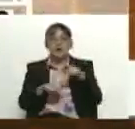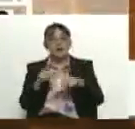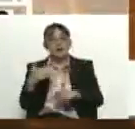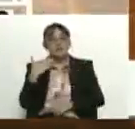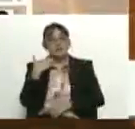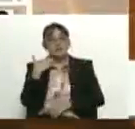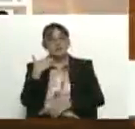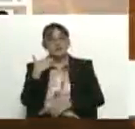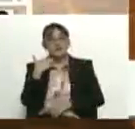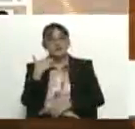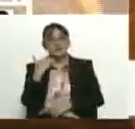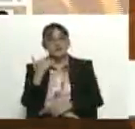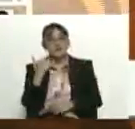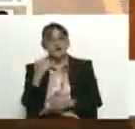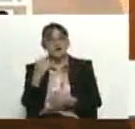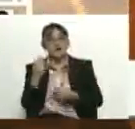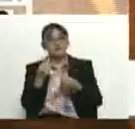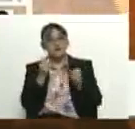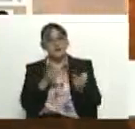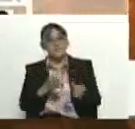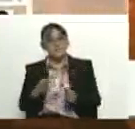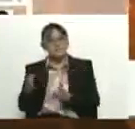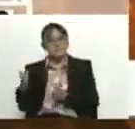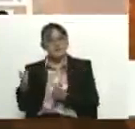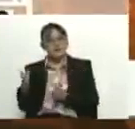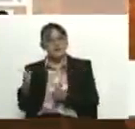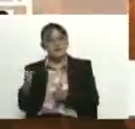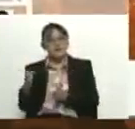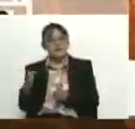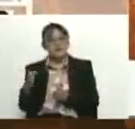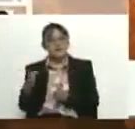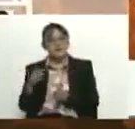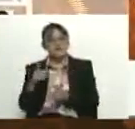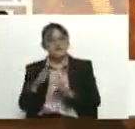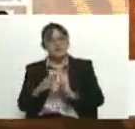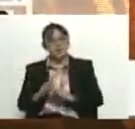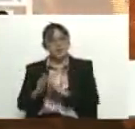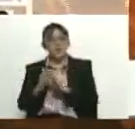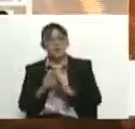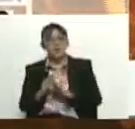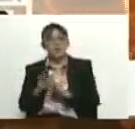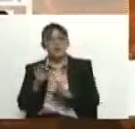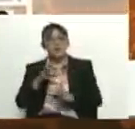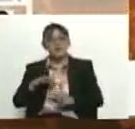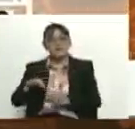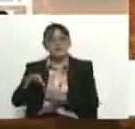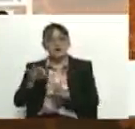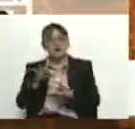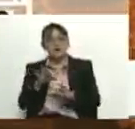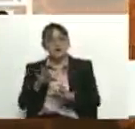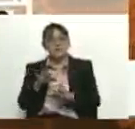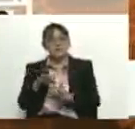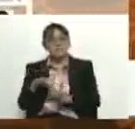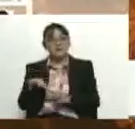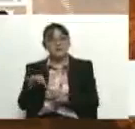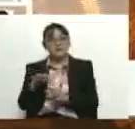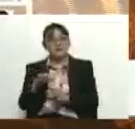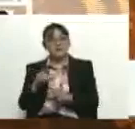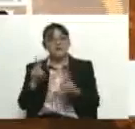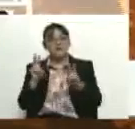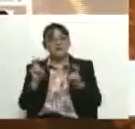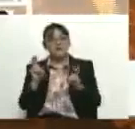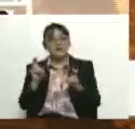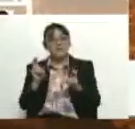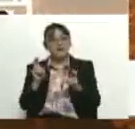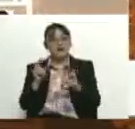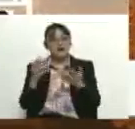y luego ahí hacer un plan con ellos en el ciclo norte de verano Esta es una comunidad que más aún en el ciclo norte de verano con el tema de